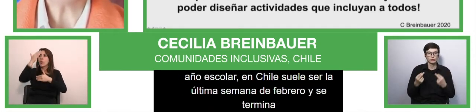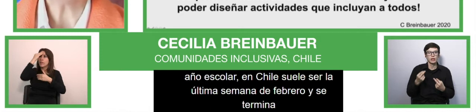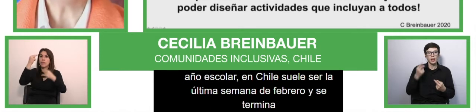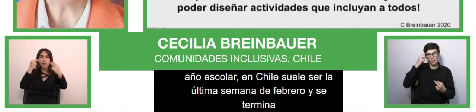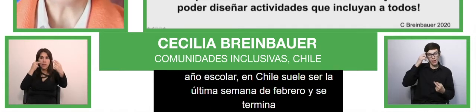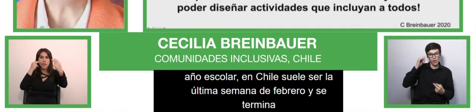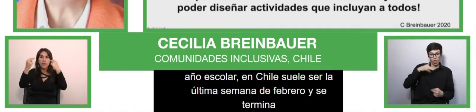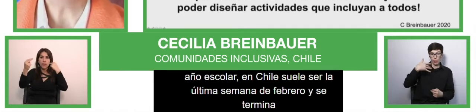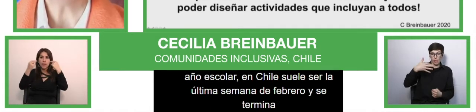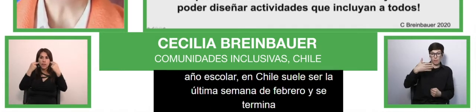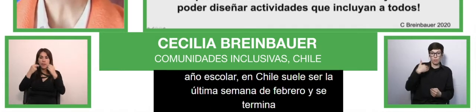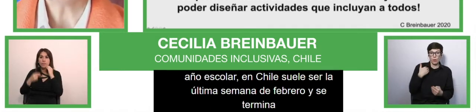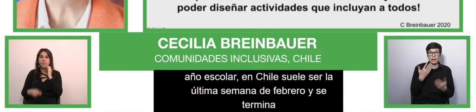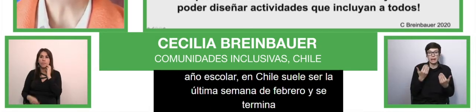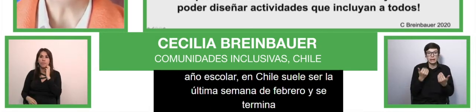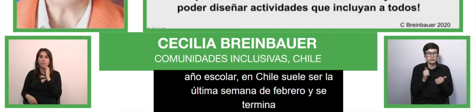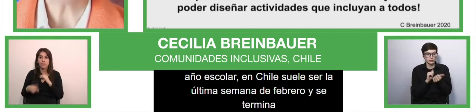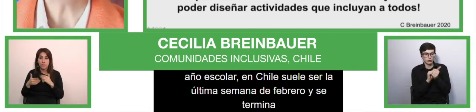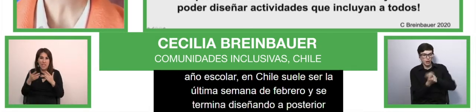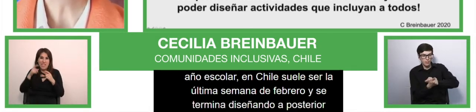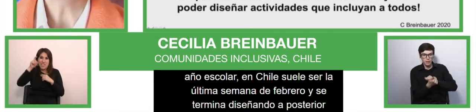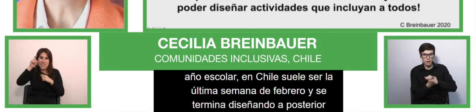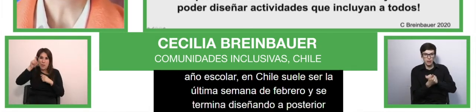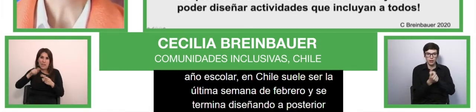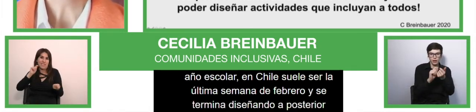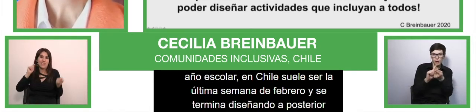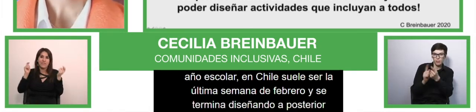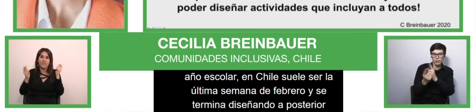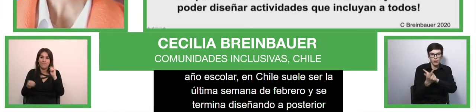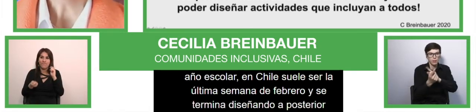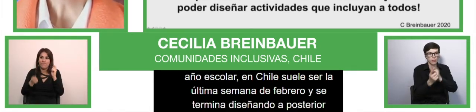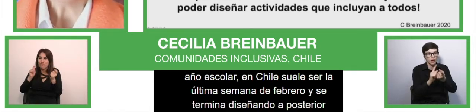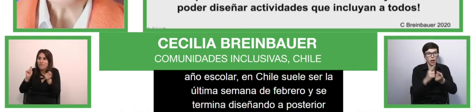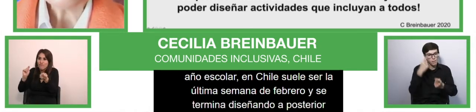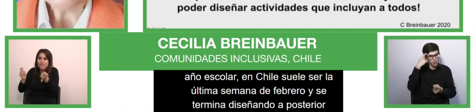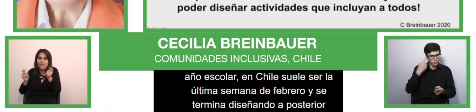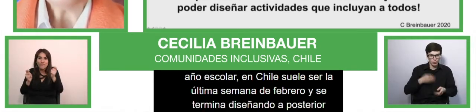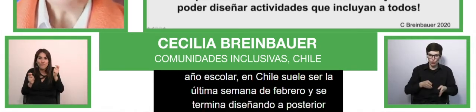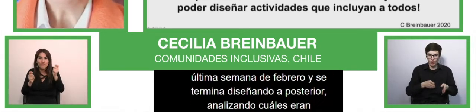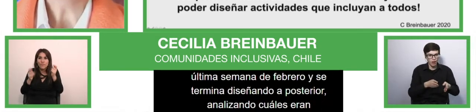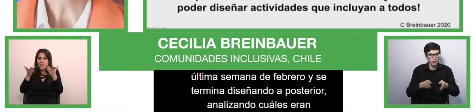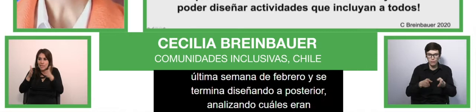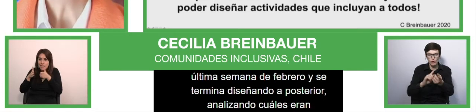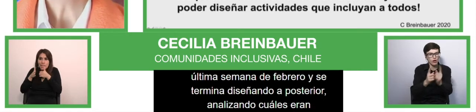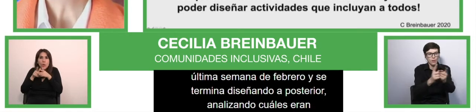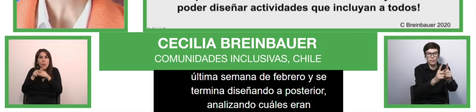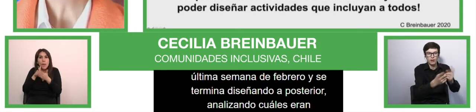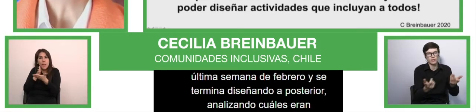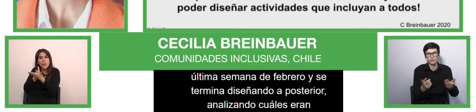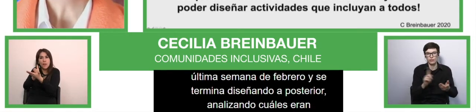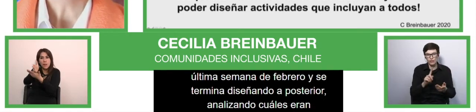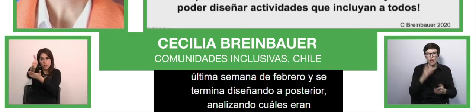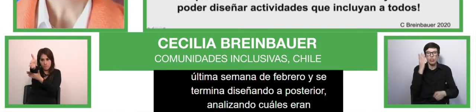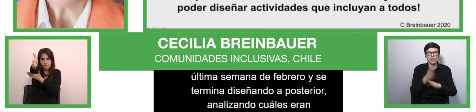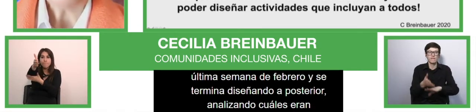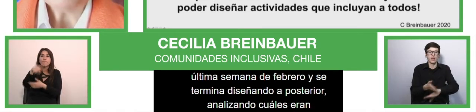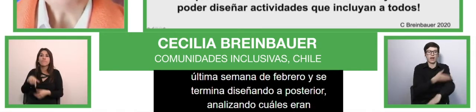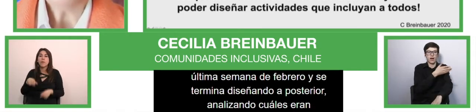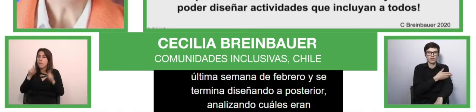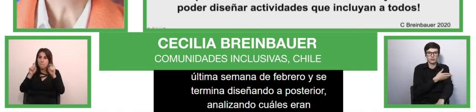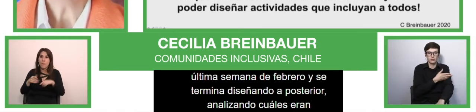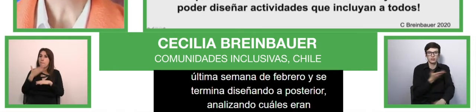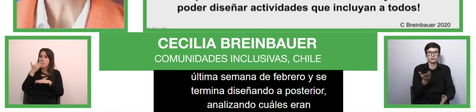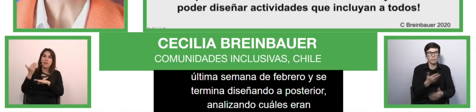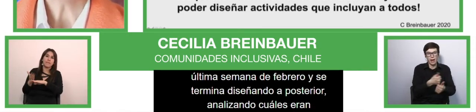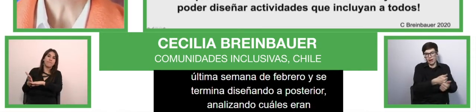que necesita cada niño sobre la marcha si se diseñará a priori para